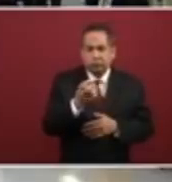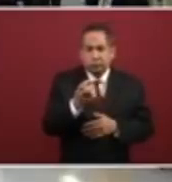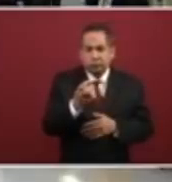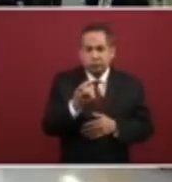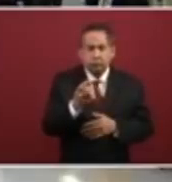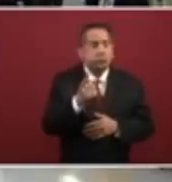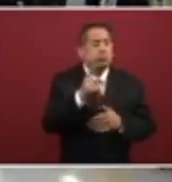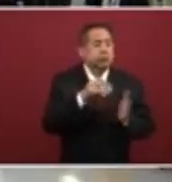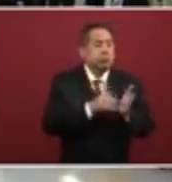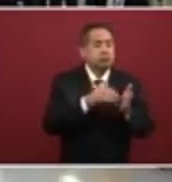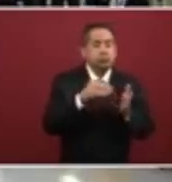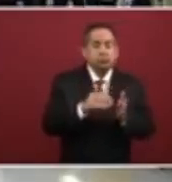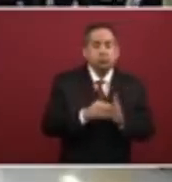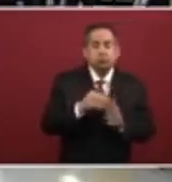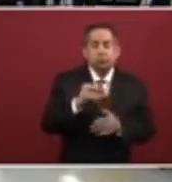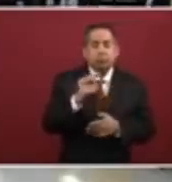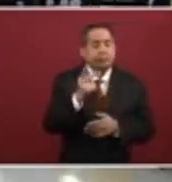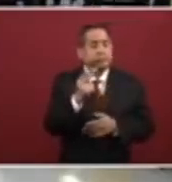1,925,000 barriles.